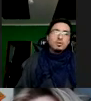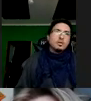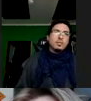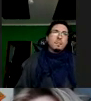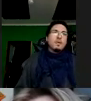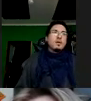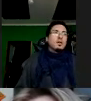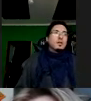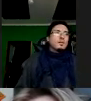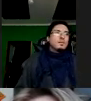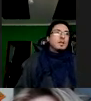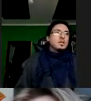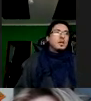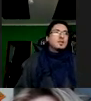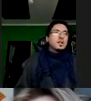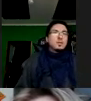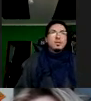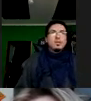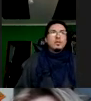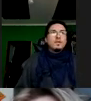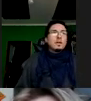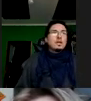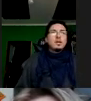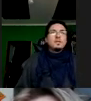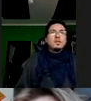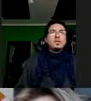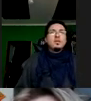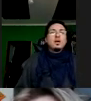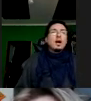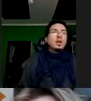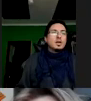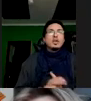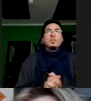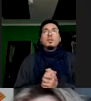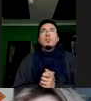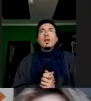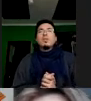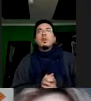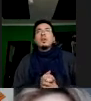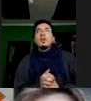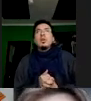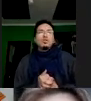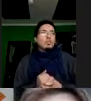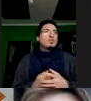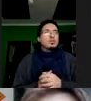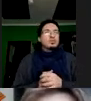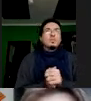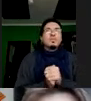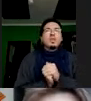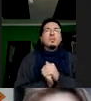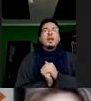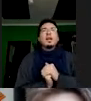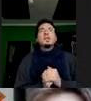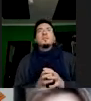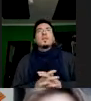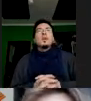muy pronto. Bien, chiquillos, gracias por confirmar que se entendió. Ahora, chiquillos, para poder terminar nos quedan 8 minutos para poder